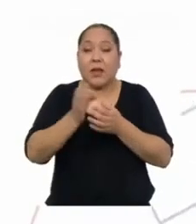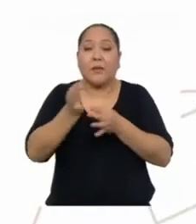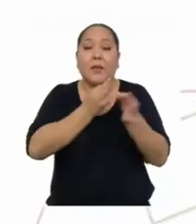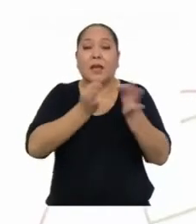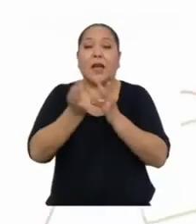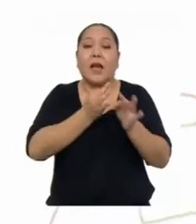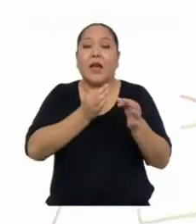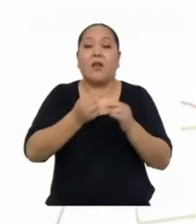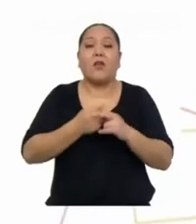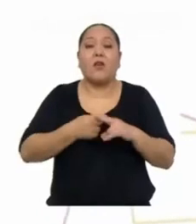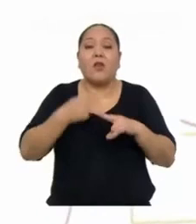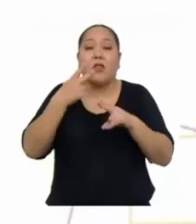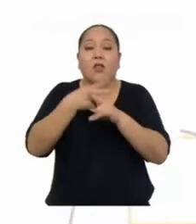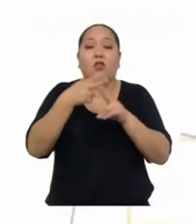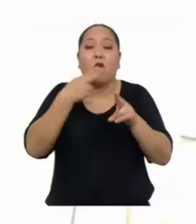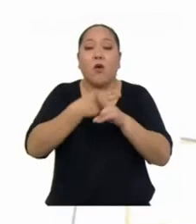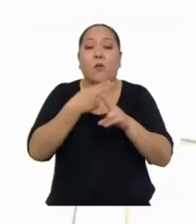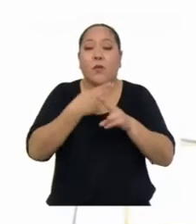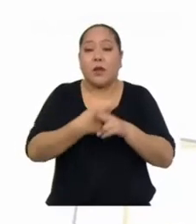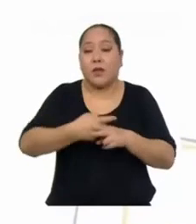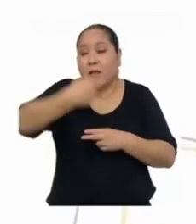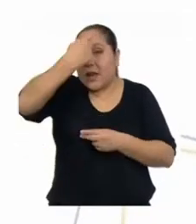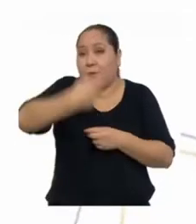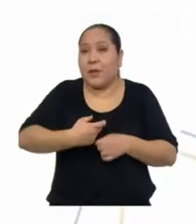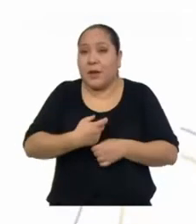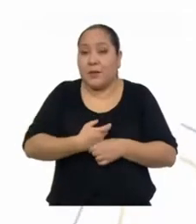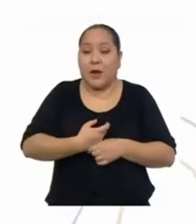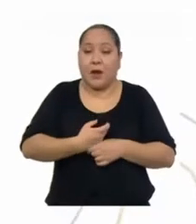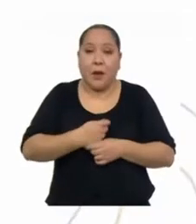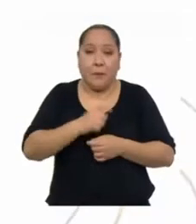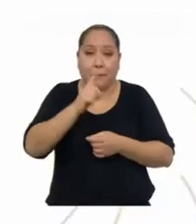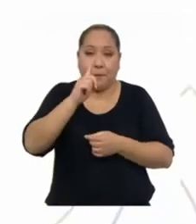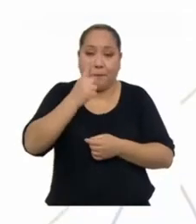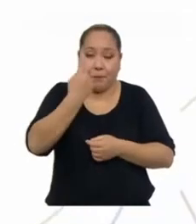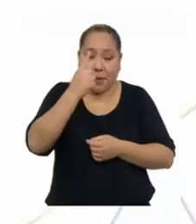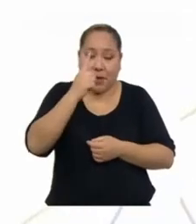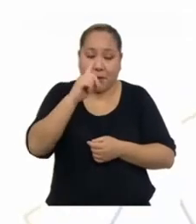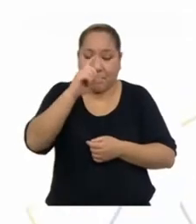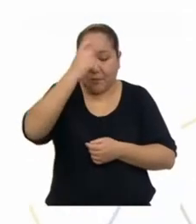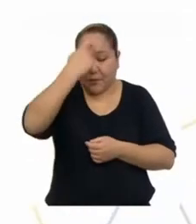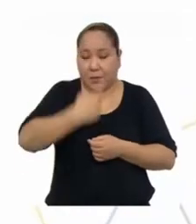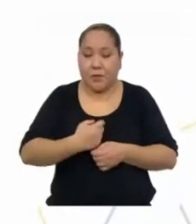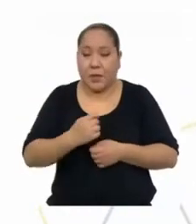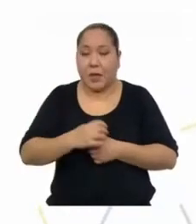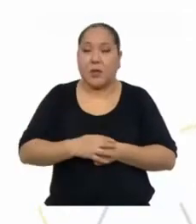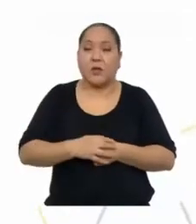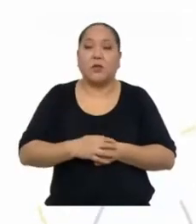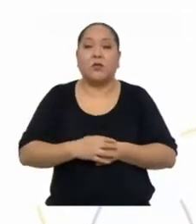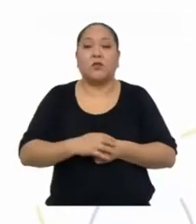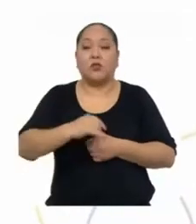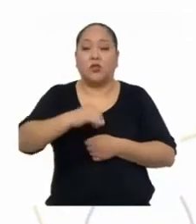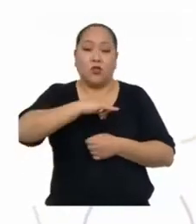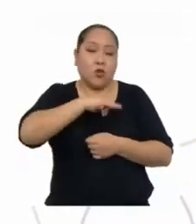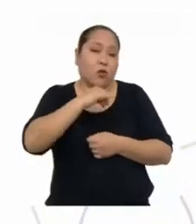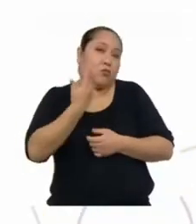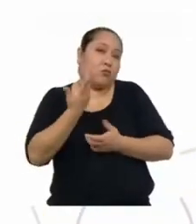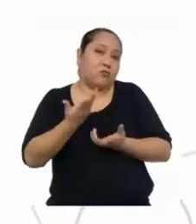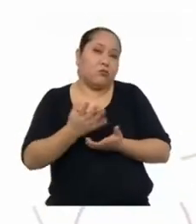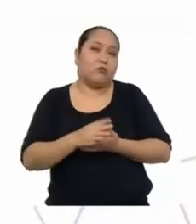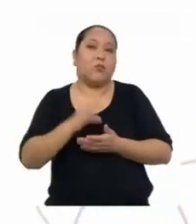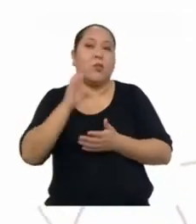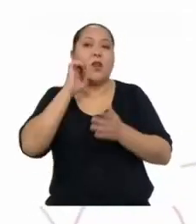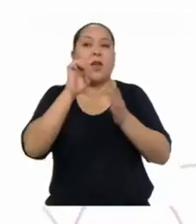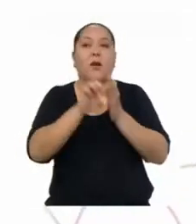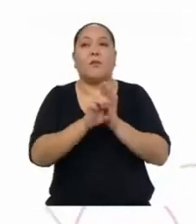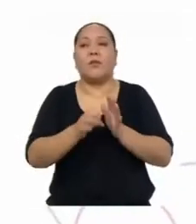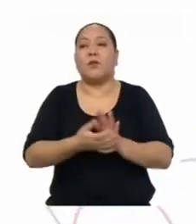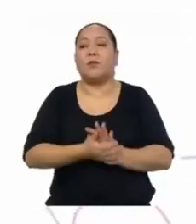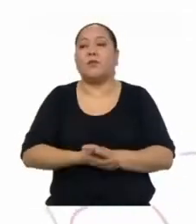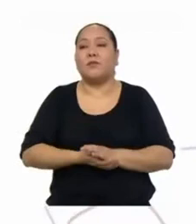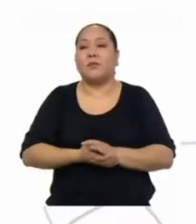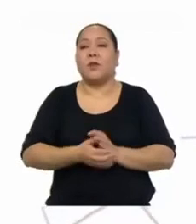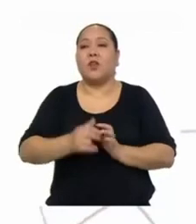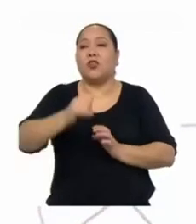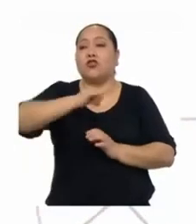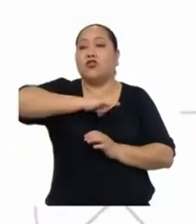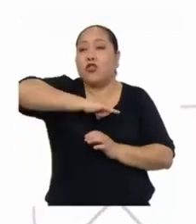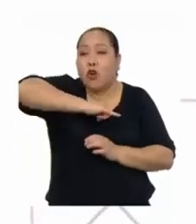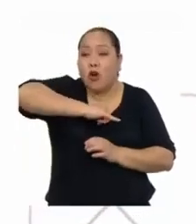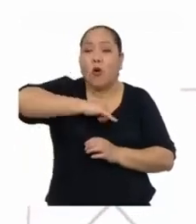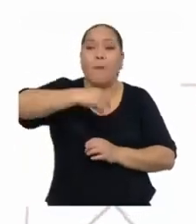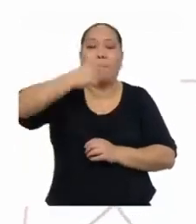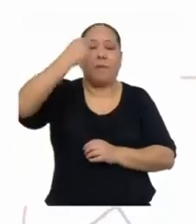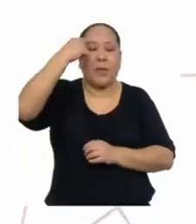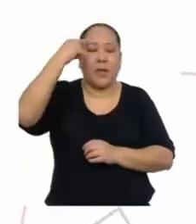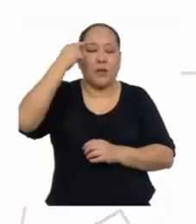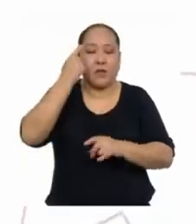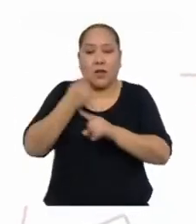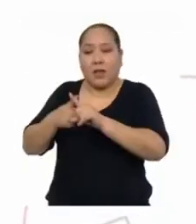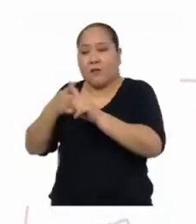que corresponde a la primera persona singular, que es yo. Por ejemplo, yo creo que la